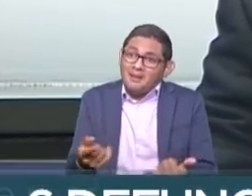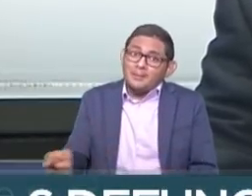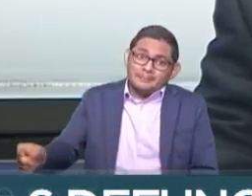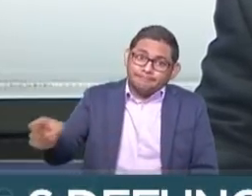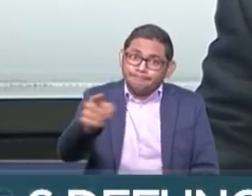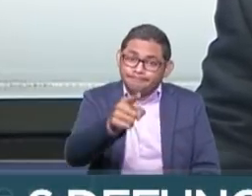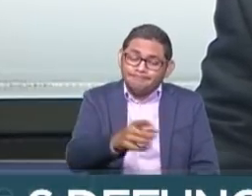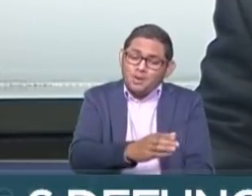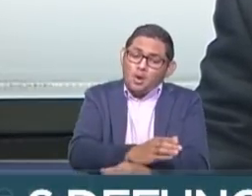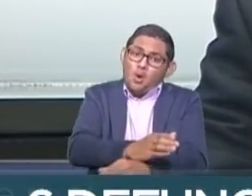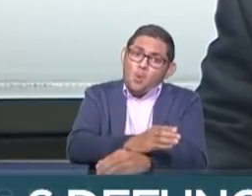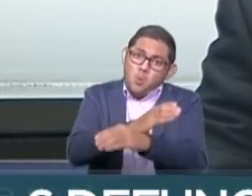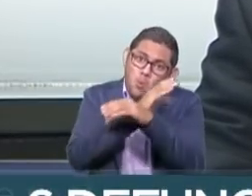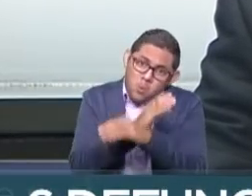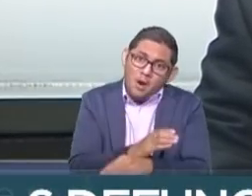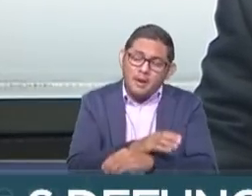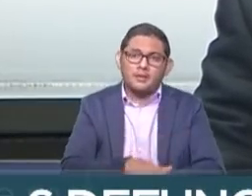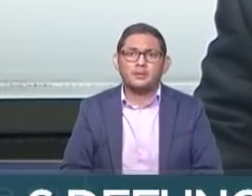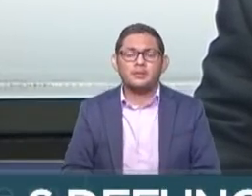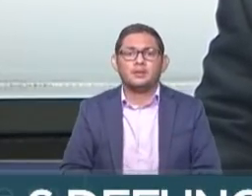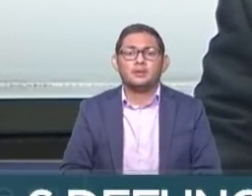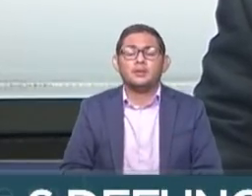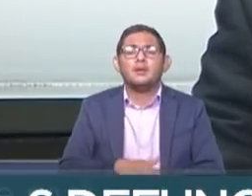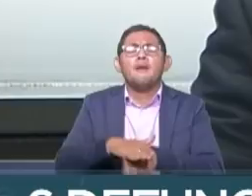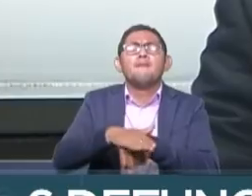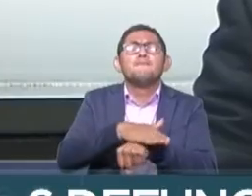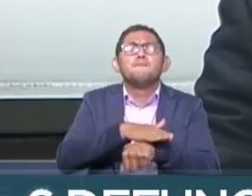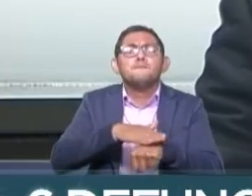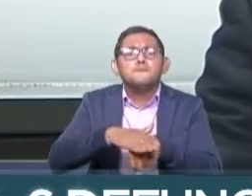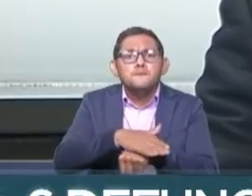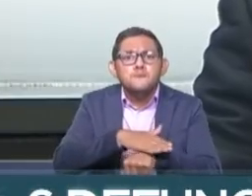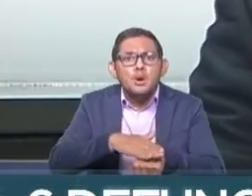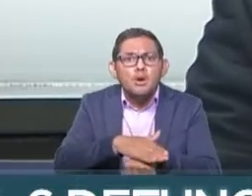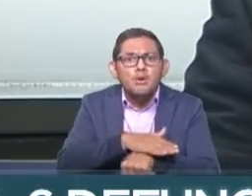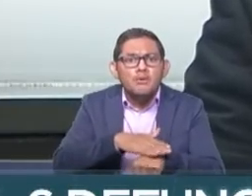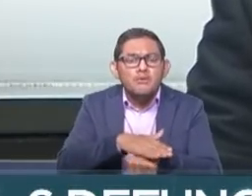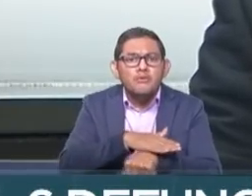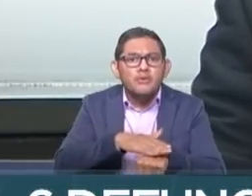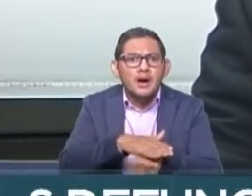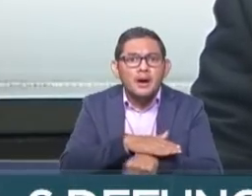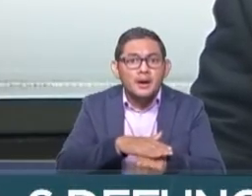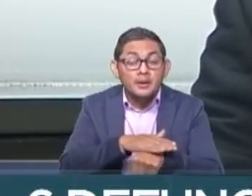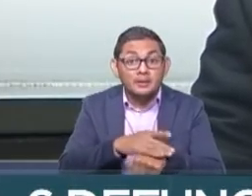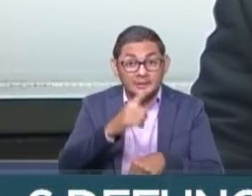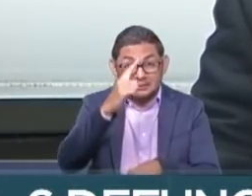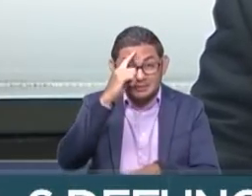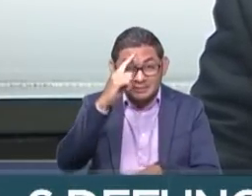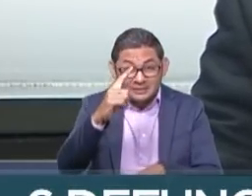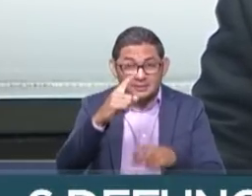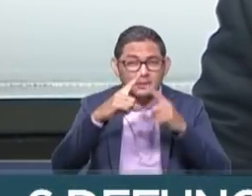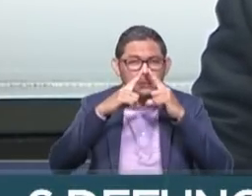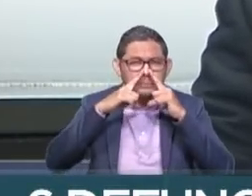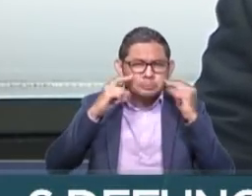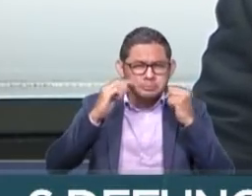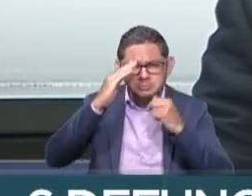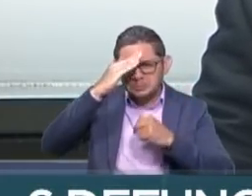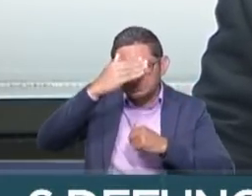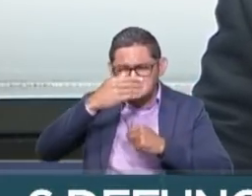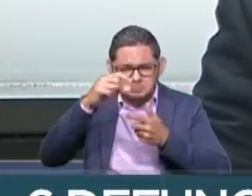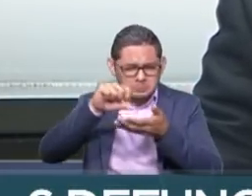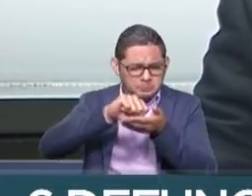Le rogamos a todos mantener las normas vigentes, de tal manera